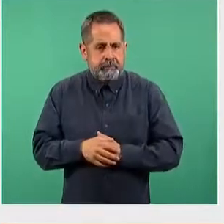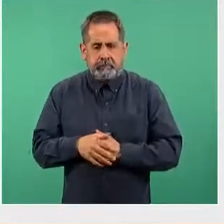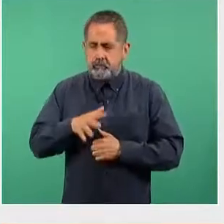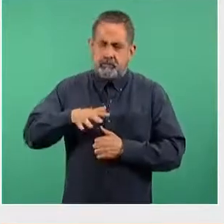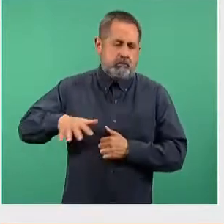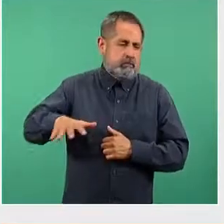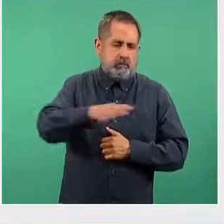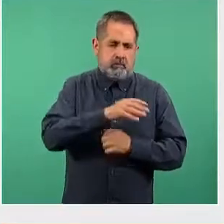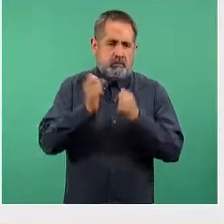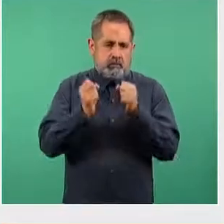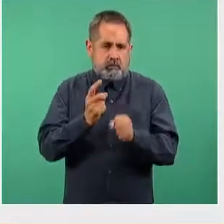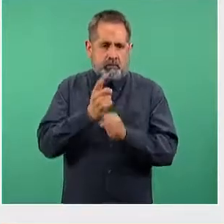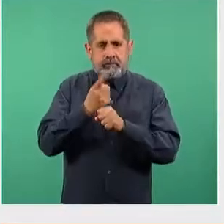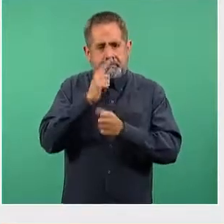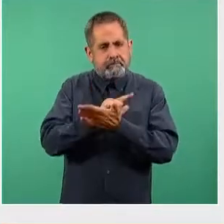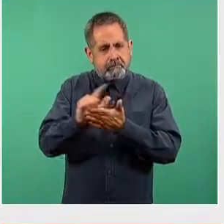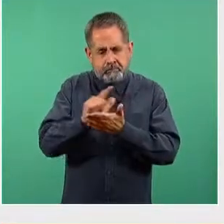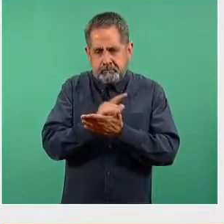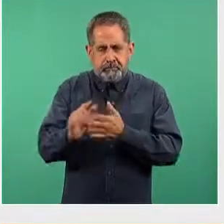de seguridad e higiene.